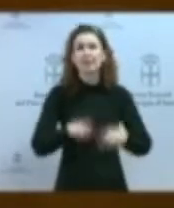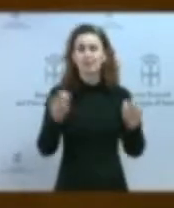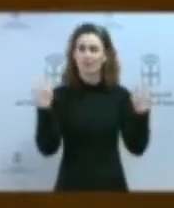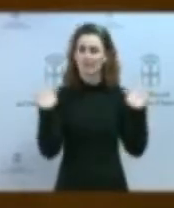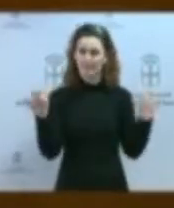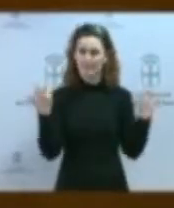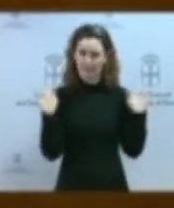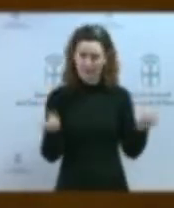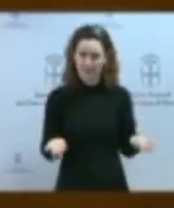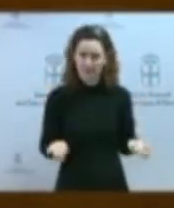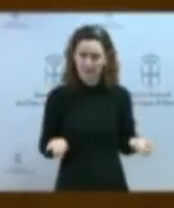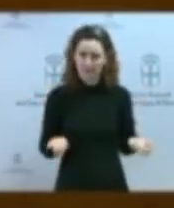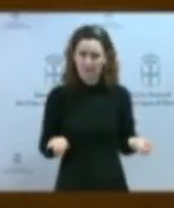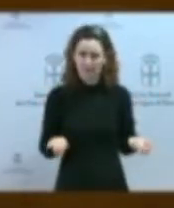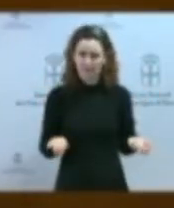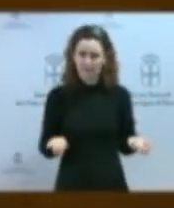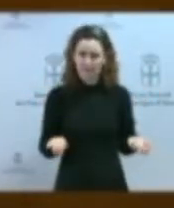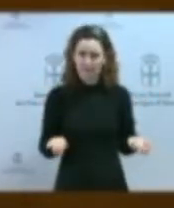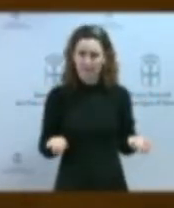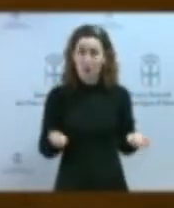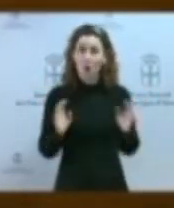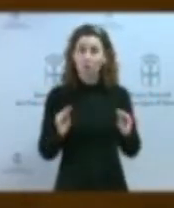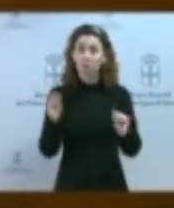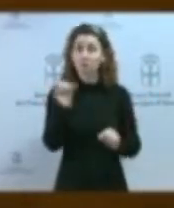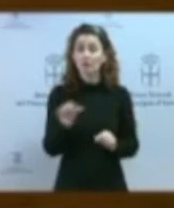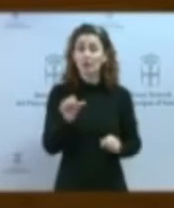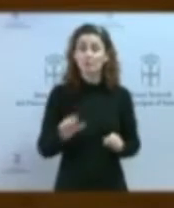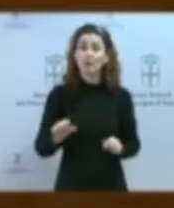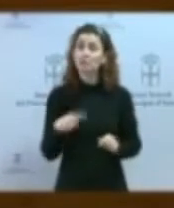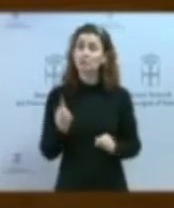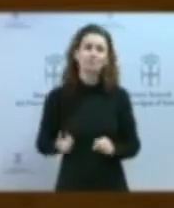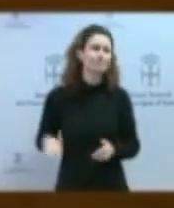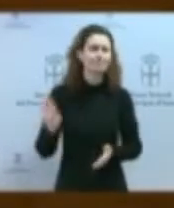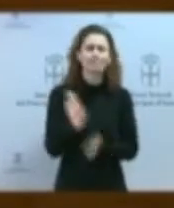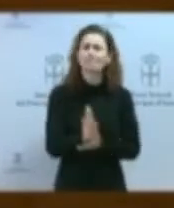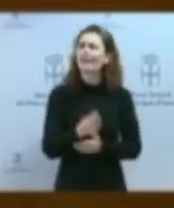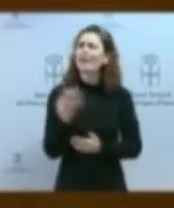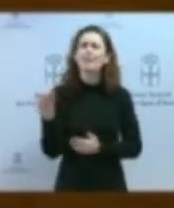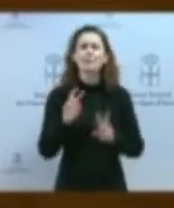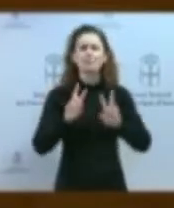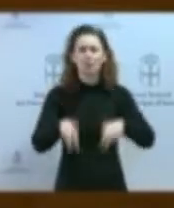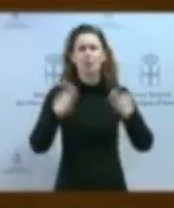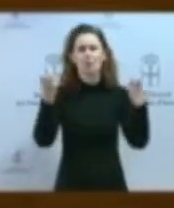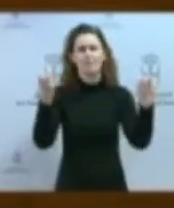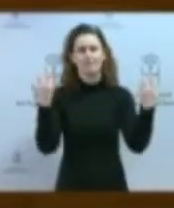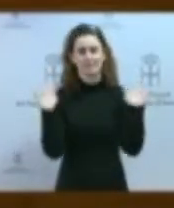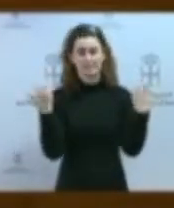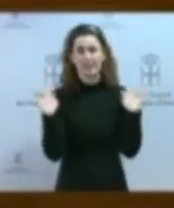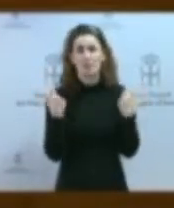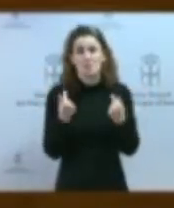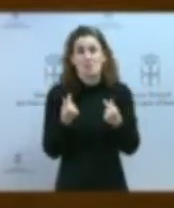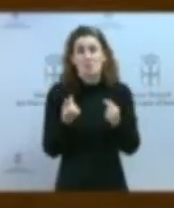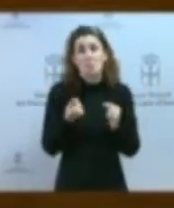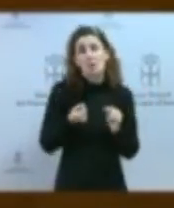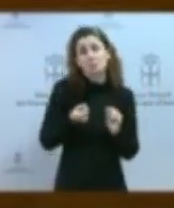Durante semanas hemos planteado que era necesaria una reforma fiscal progresiva que reflejase también, y esto es